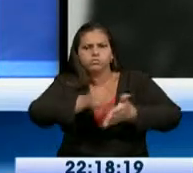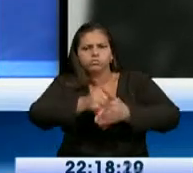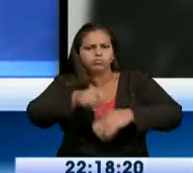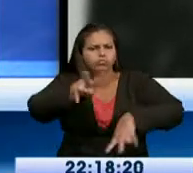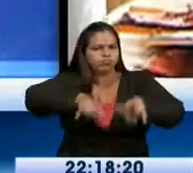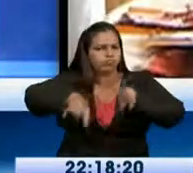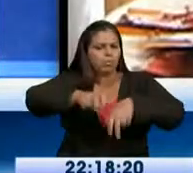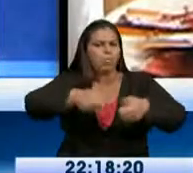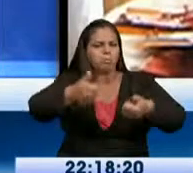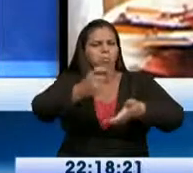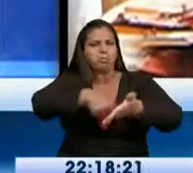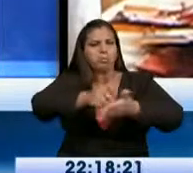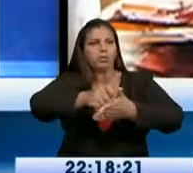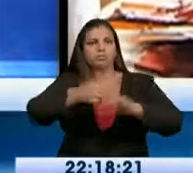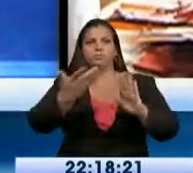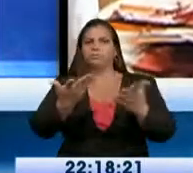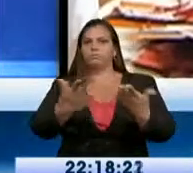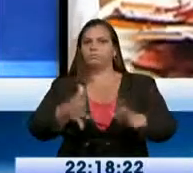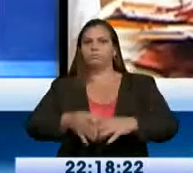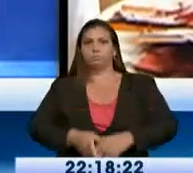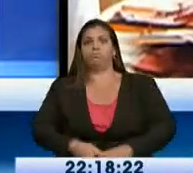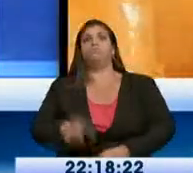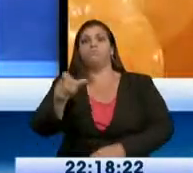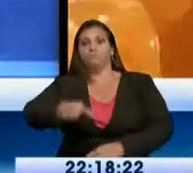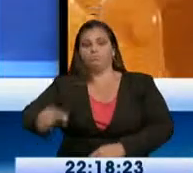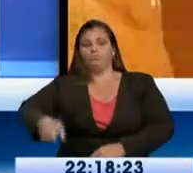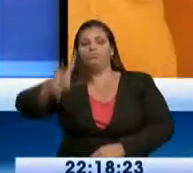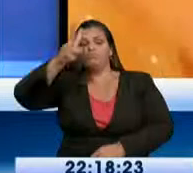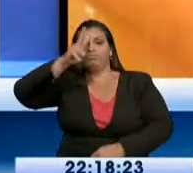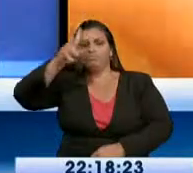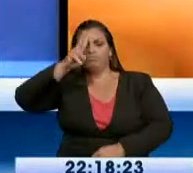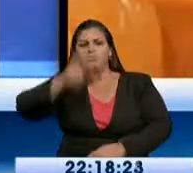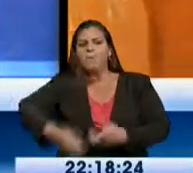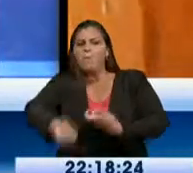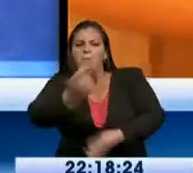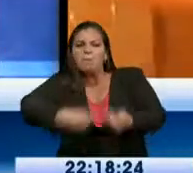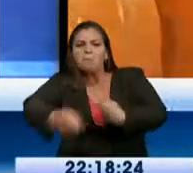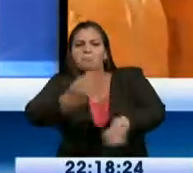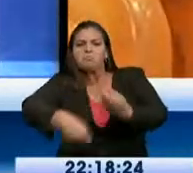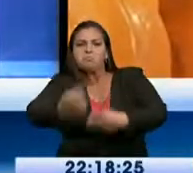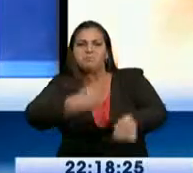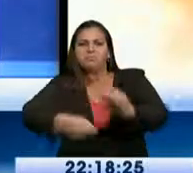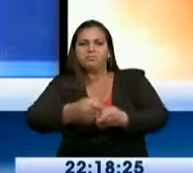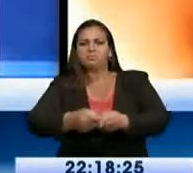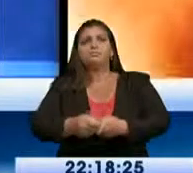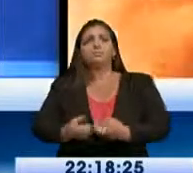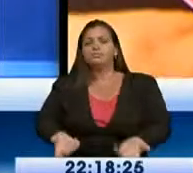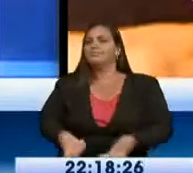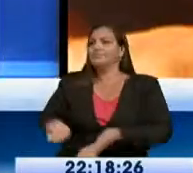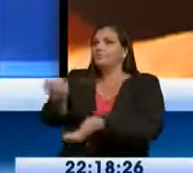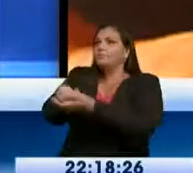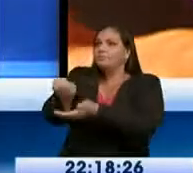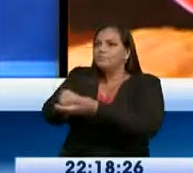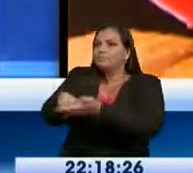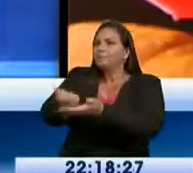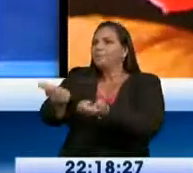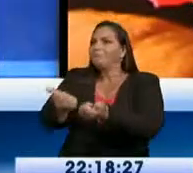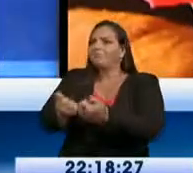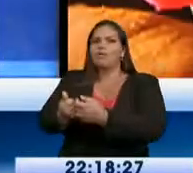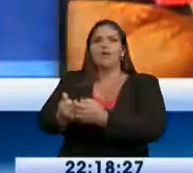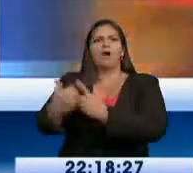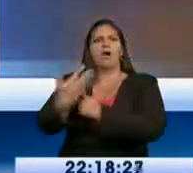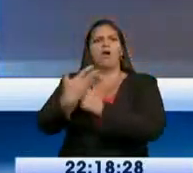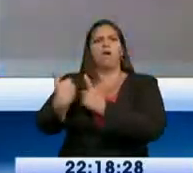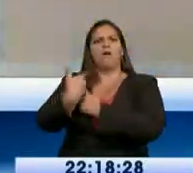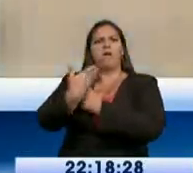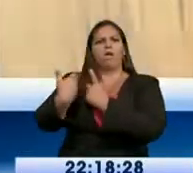consumo humano. La flagrancia en este momento es por el engaño al comprador. Dentro del proceso se puede realizar además una